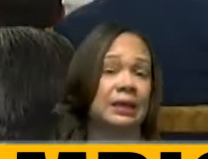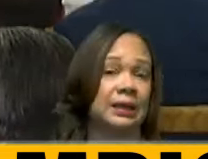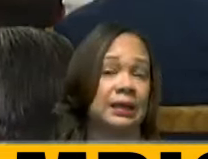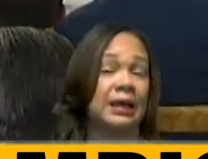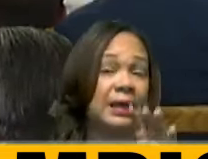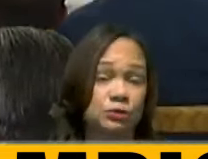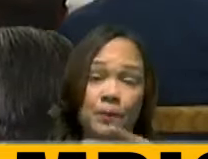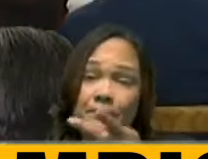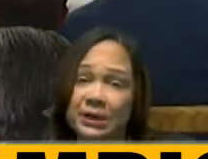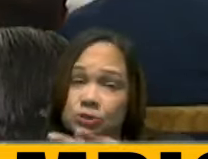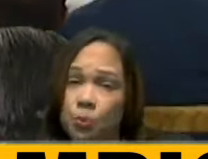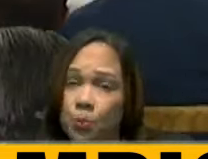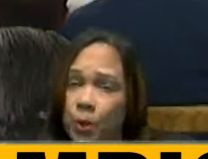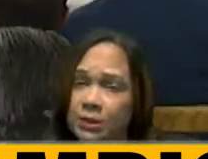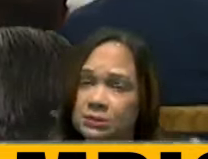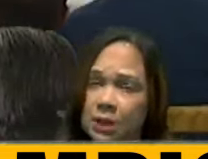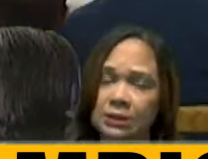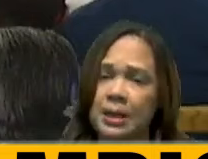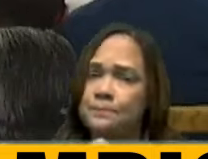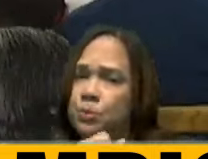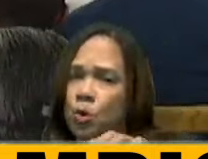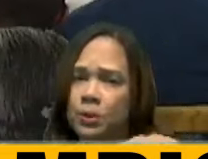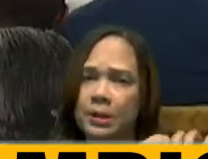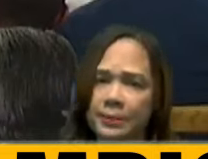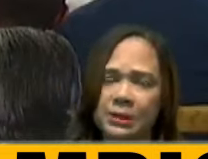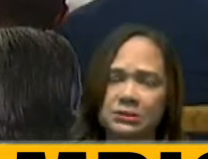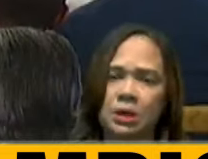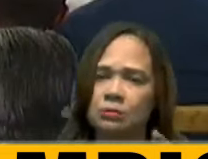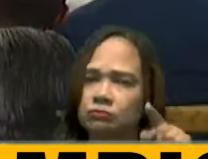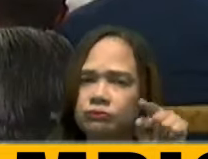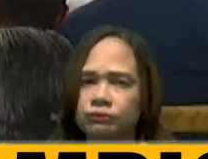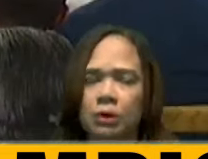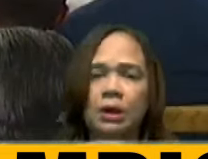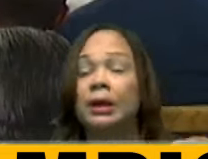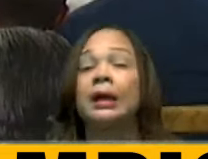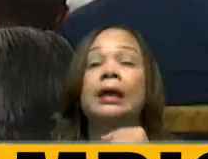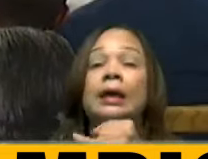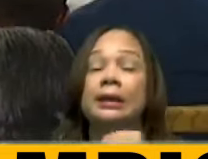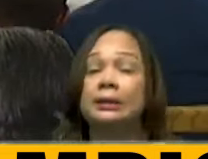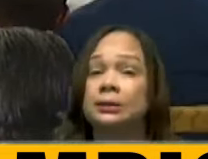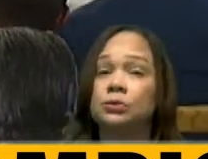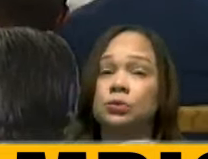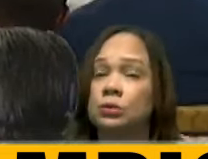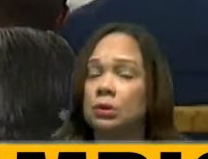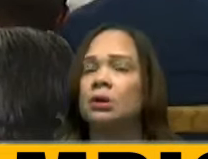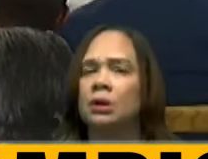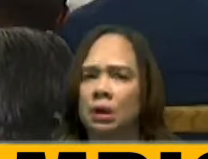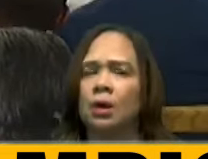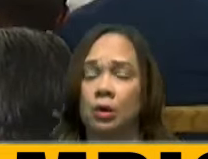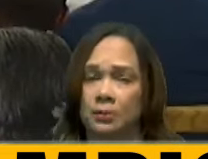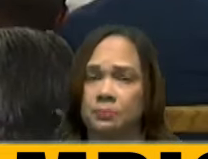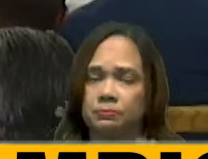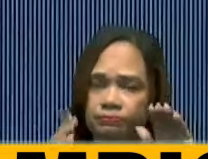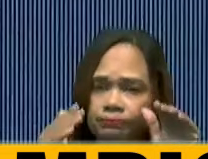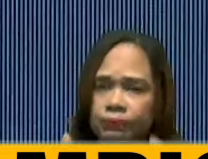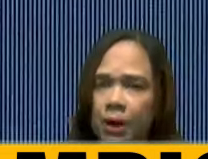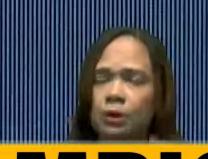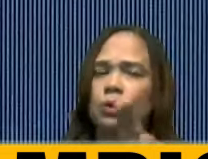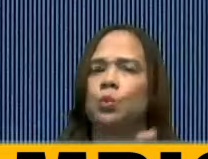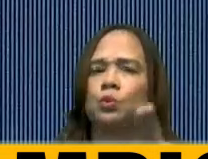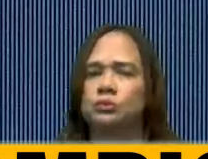esos presupuestos de publicidad únicamente en aquellas instituciones que tienen vocación de